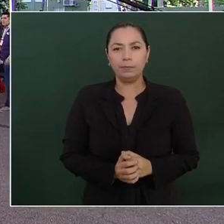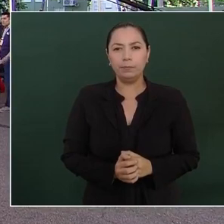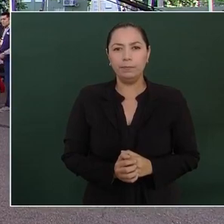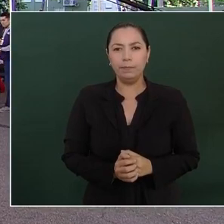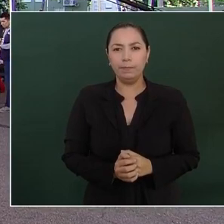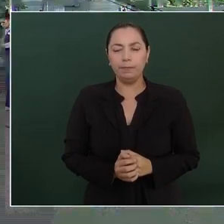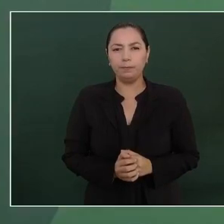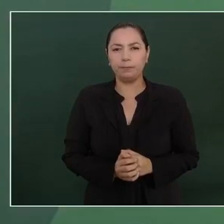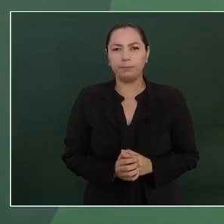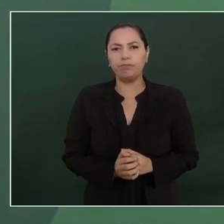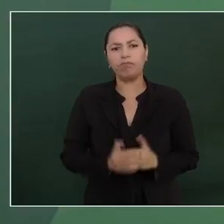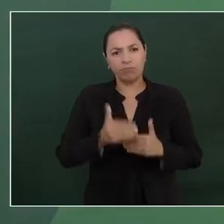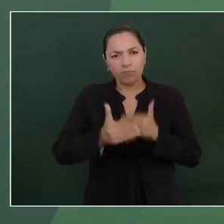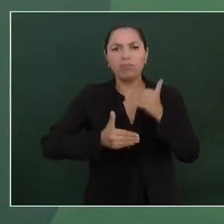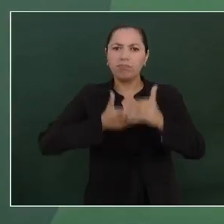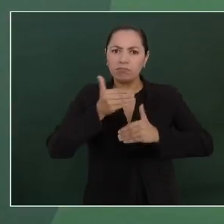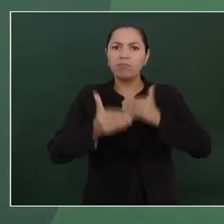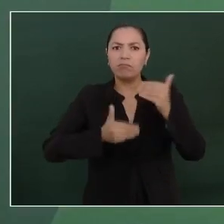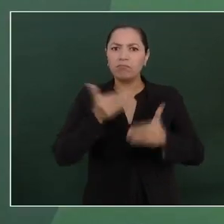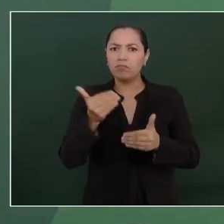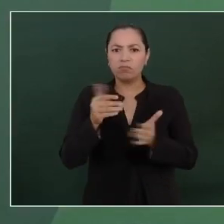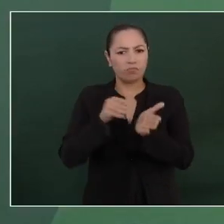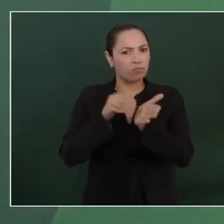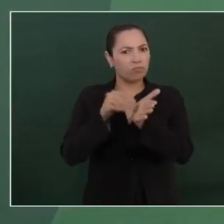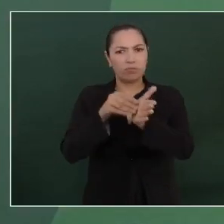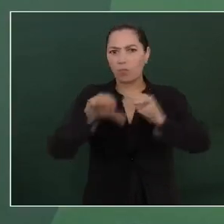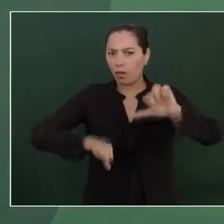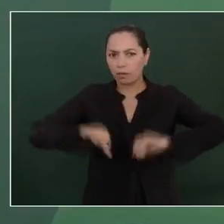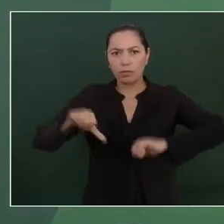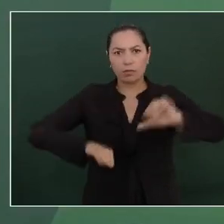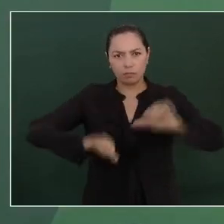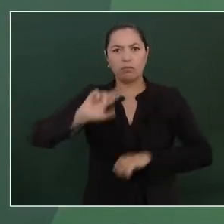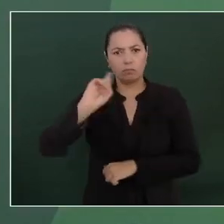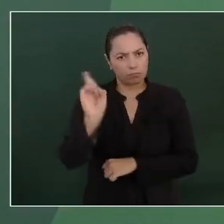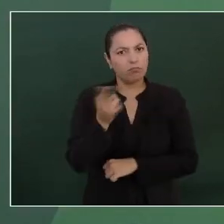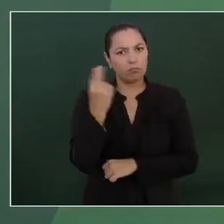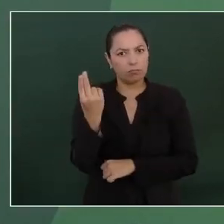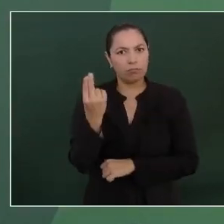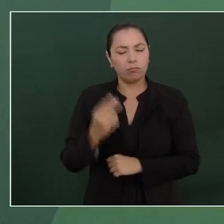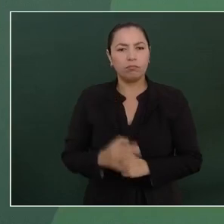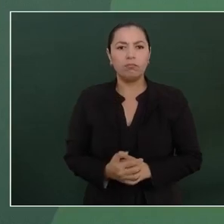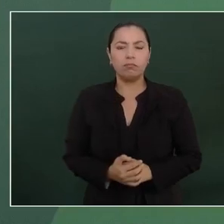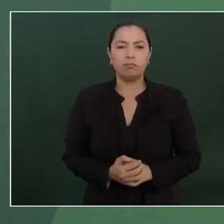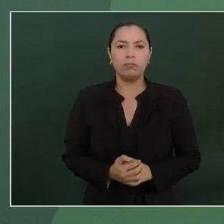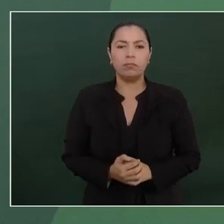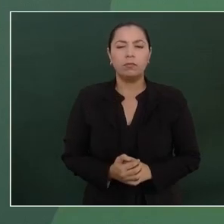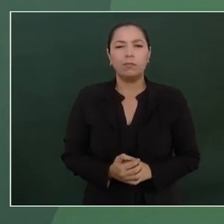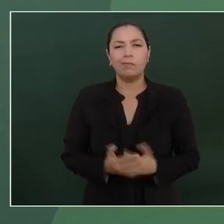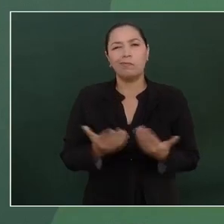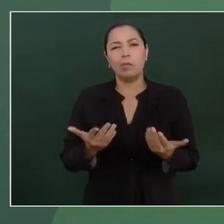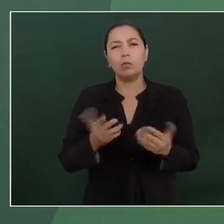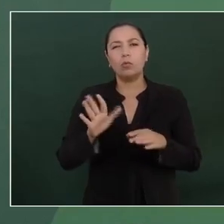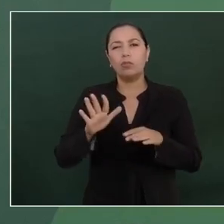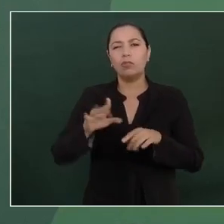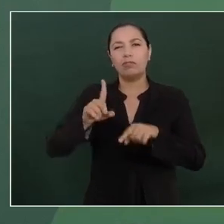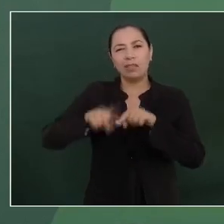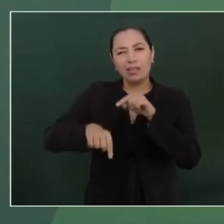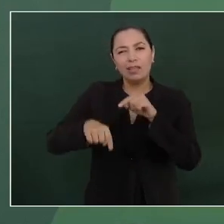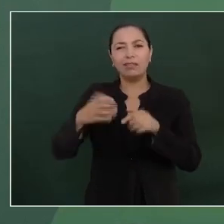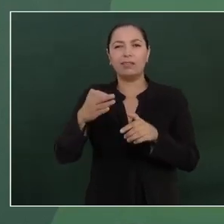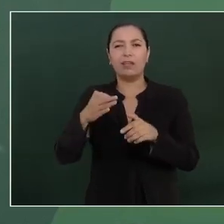sigan las actividades en la universidad para que no se afecte